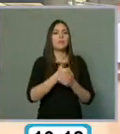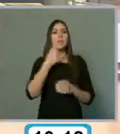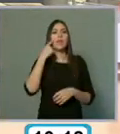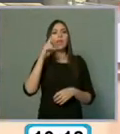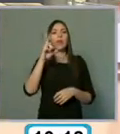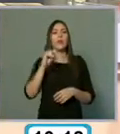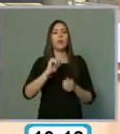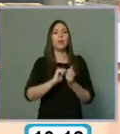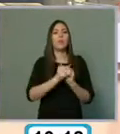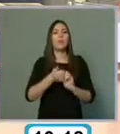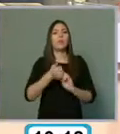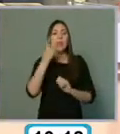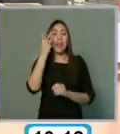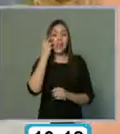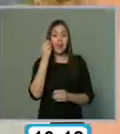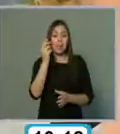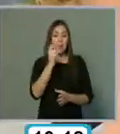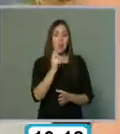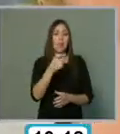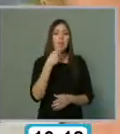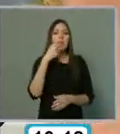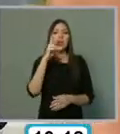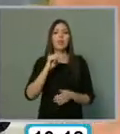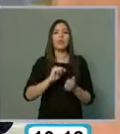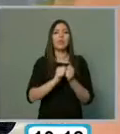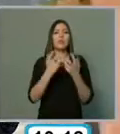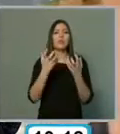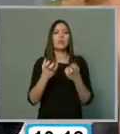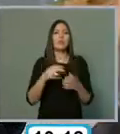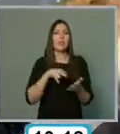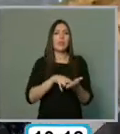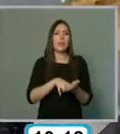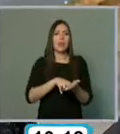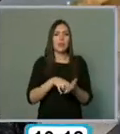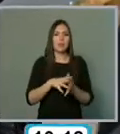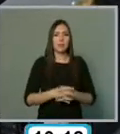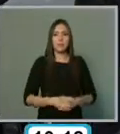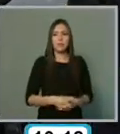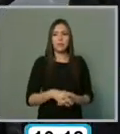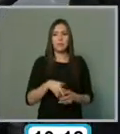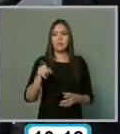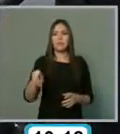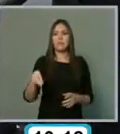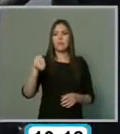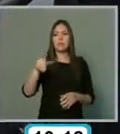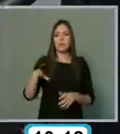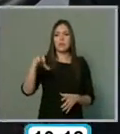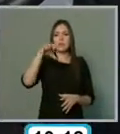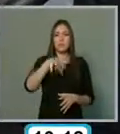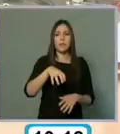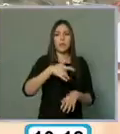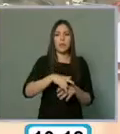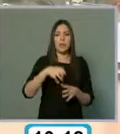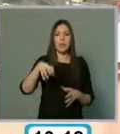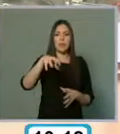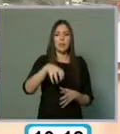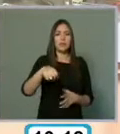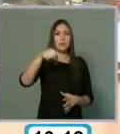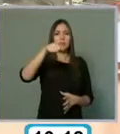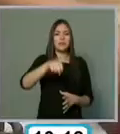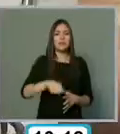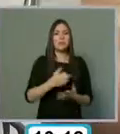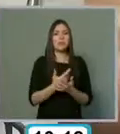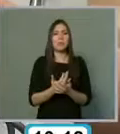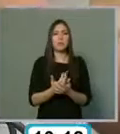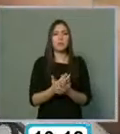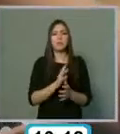negrito. Ya nada más entonces tapamos, ponemos nuestro queso y en lo que Andrés está de aquel lado, dejamos que esto gratine y servimos, compañero. ¿Cómo